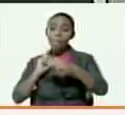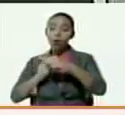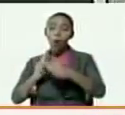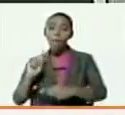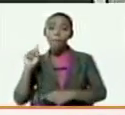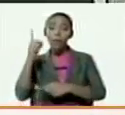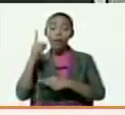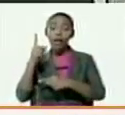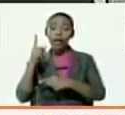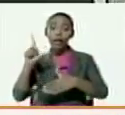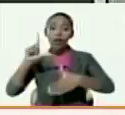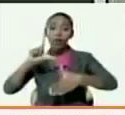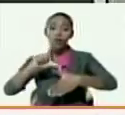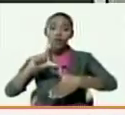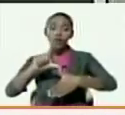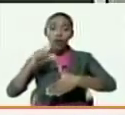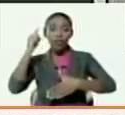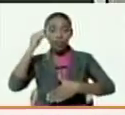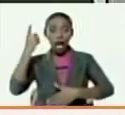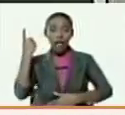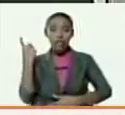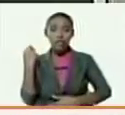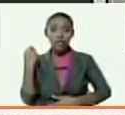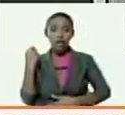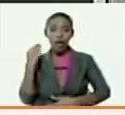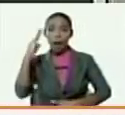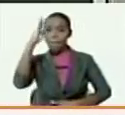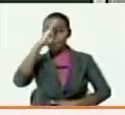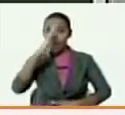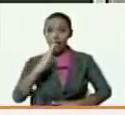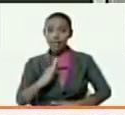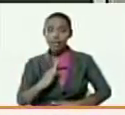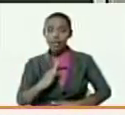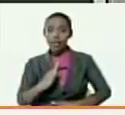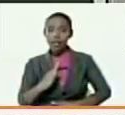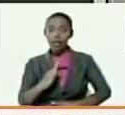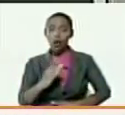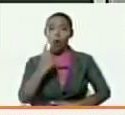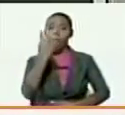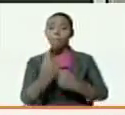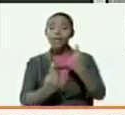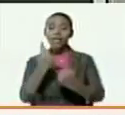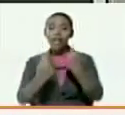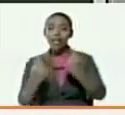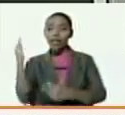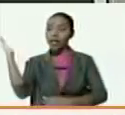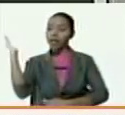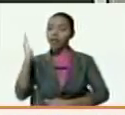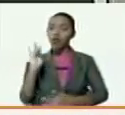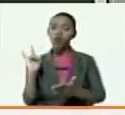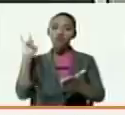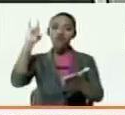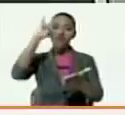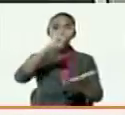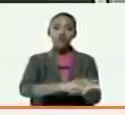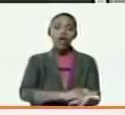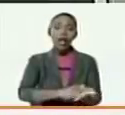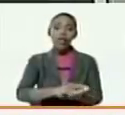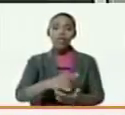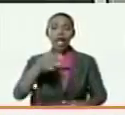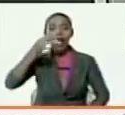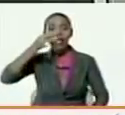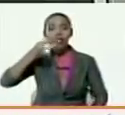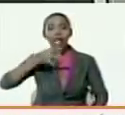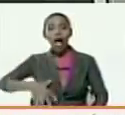caso en Latinoamérica el día de ayer en Brasil, un paciente procedente de Italia. ¿Sí? Con esta información ya tenemos el